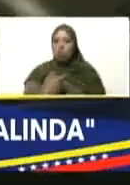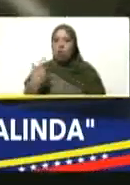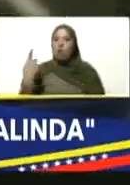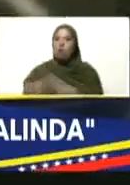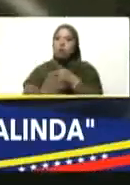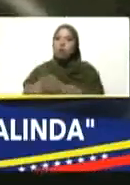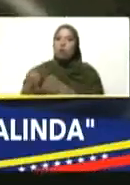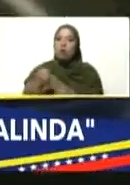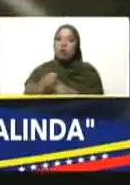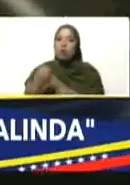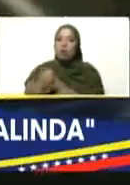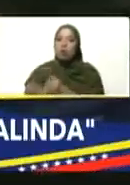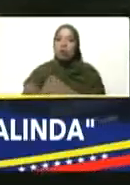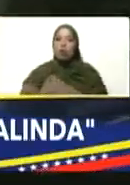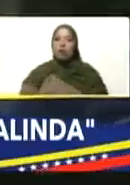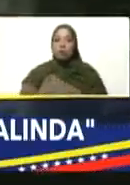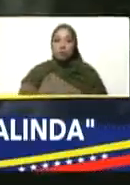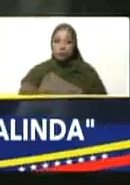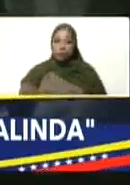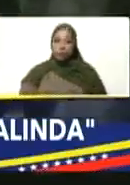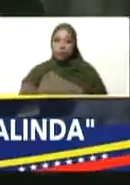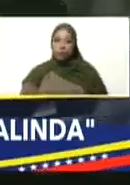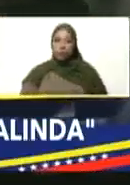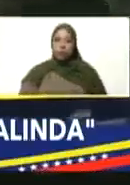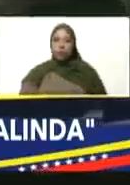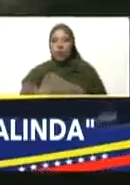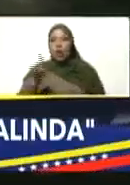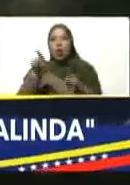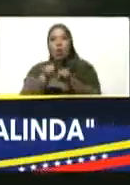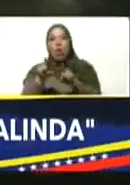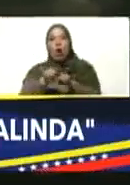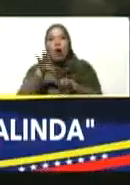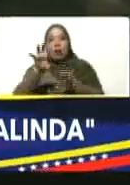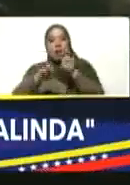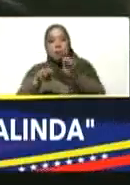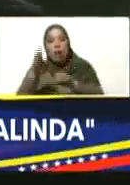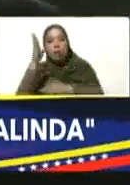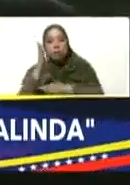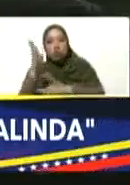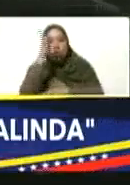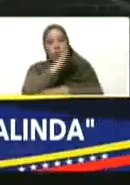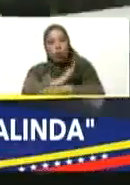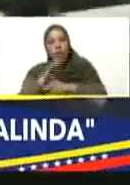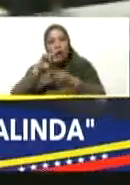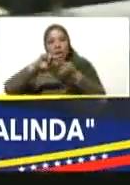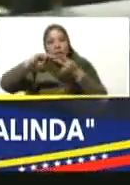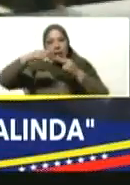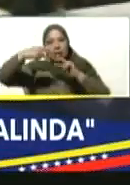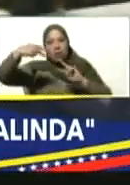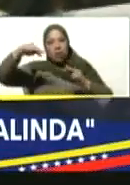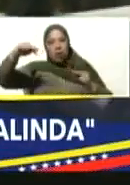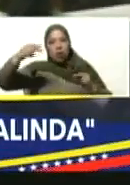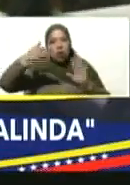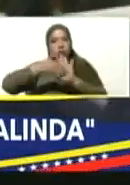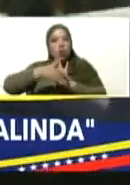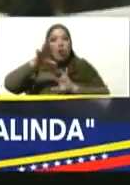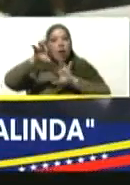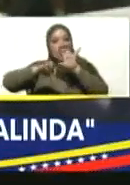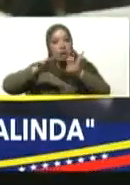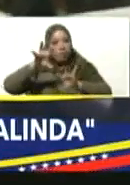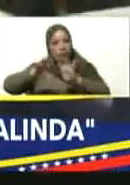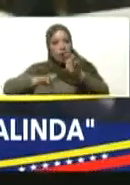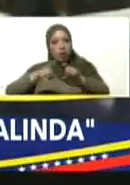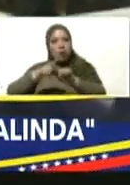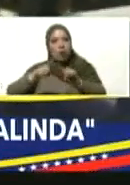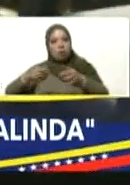producción de genética, como lo está realizando la empresa Bufalinda, sino que también inmersos en la producción de otros